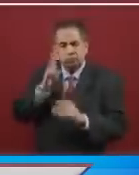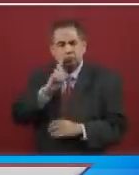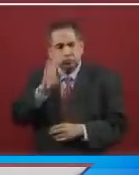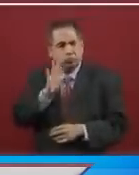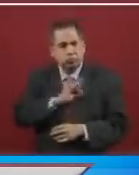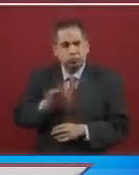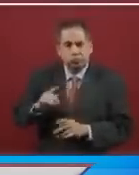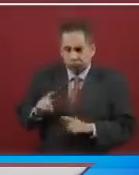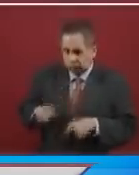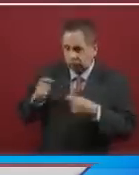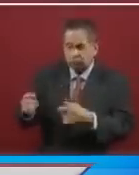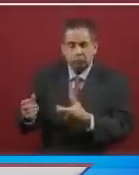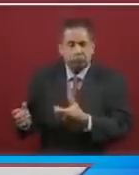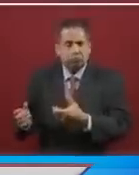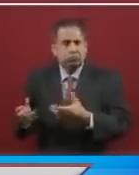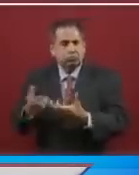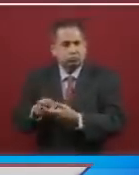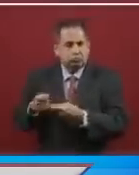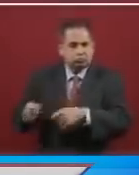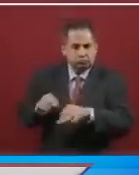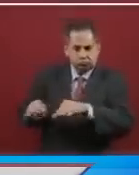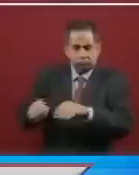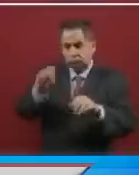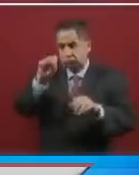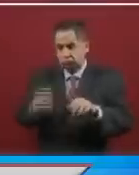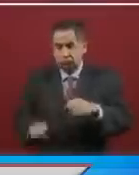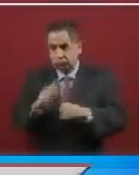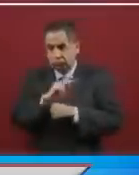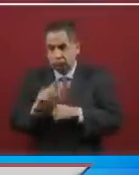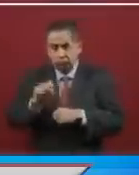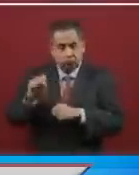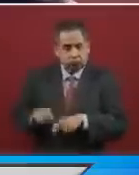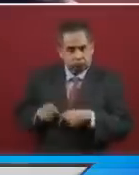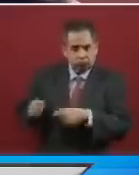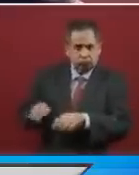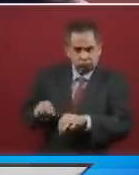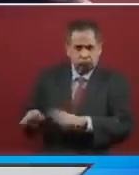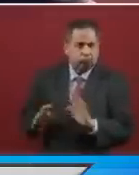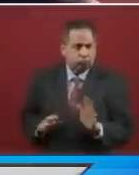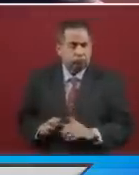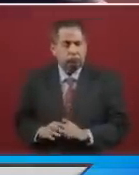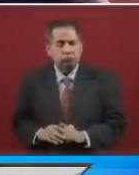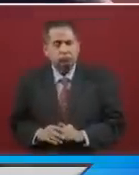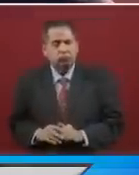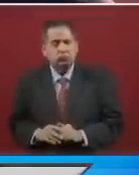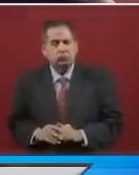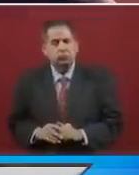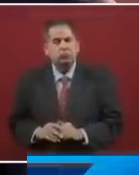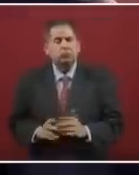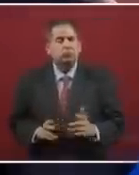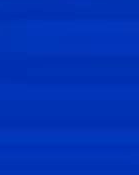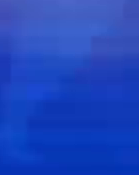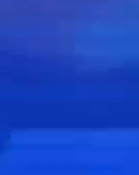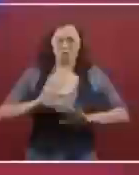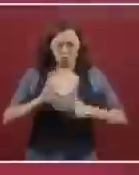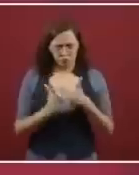fenómeno migratorio no se resuelve con deportaciones, sino con la creación de oportunidades para el desarrollo en los países de